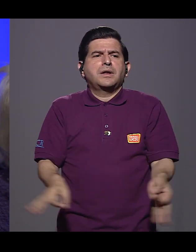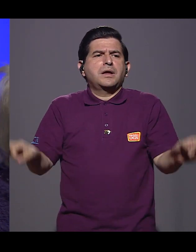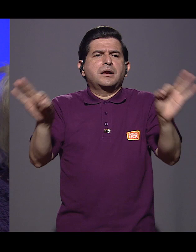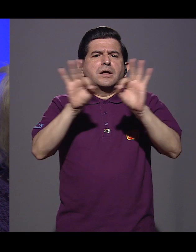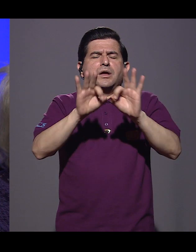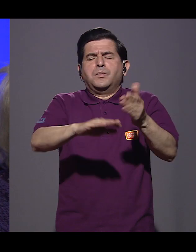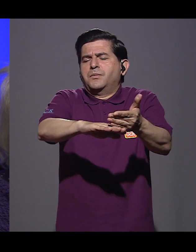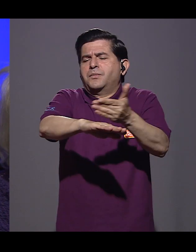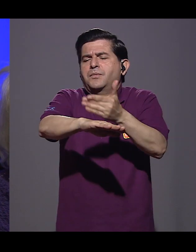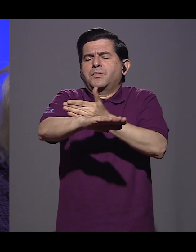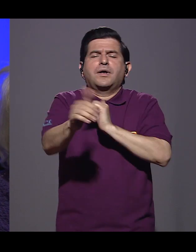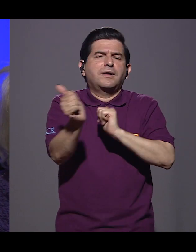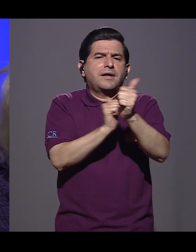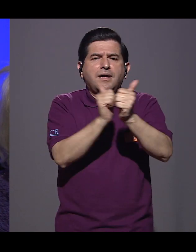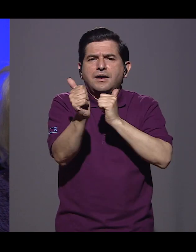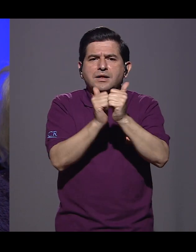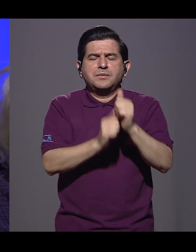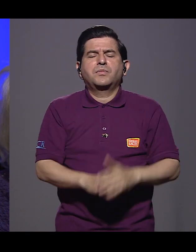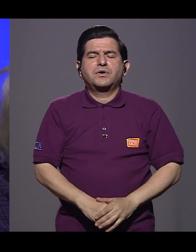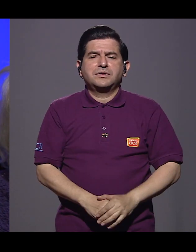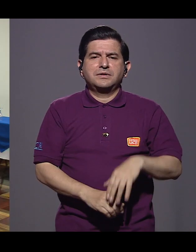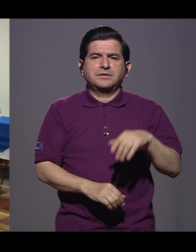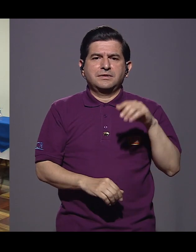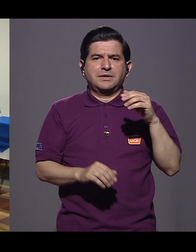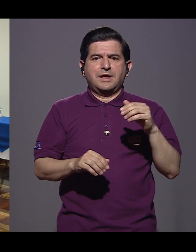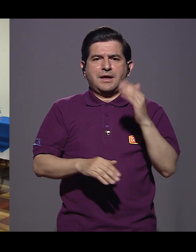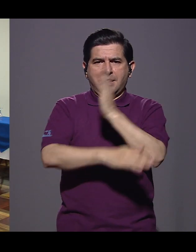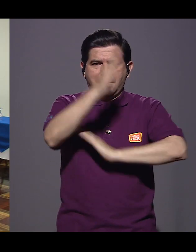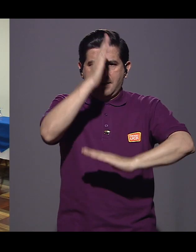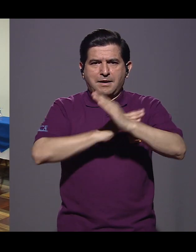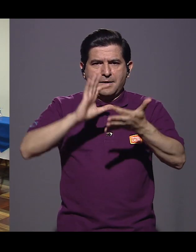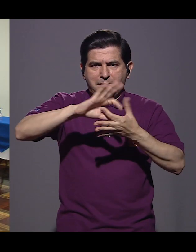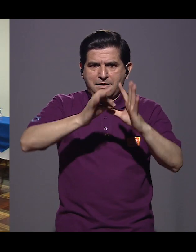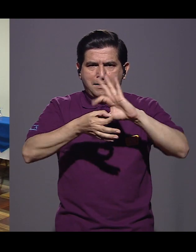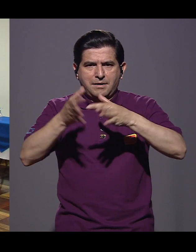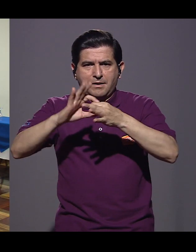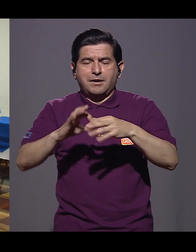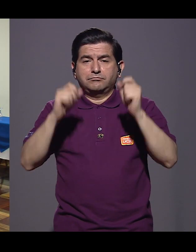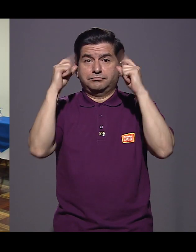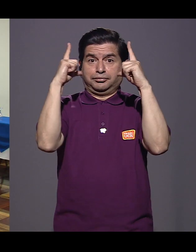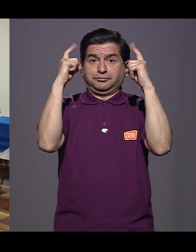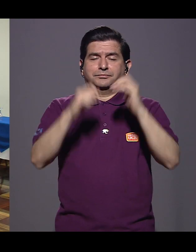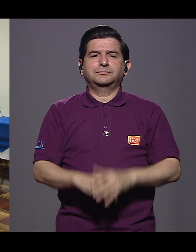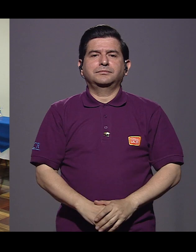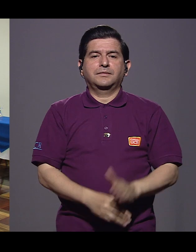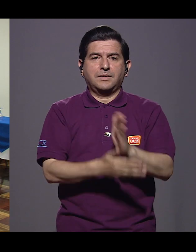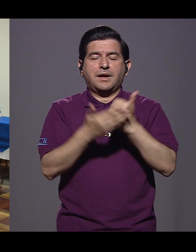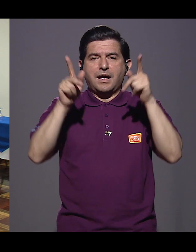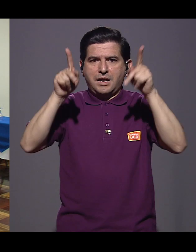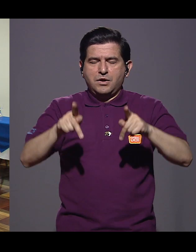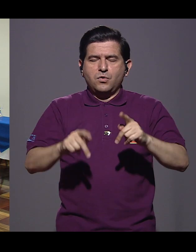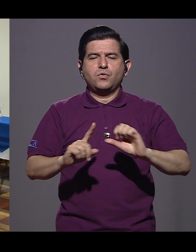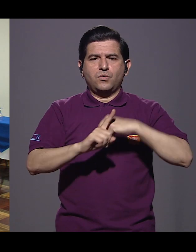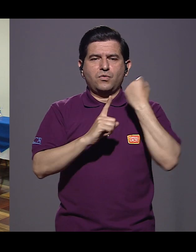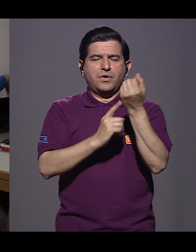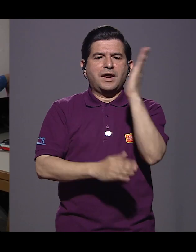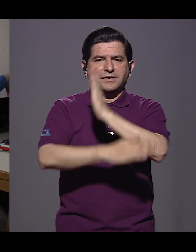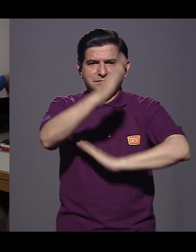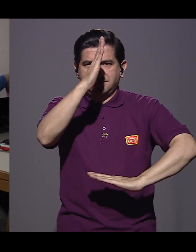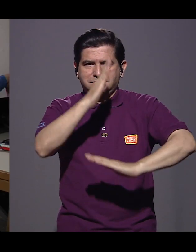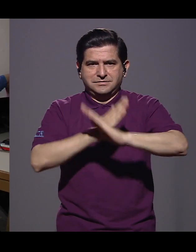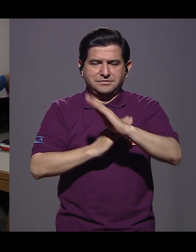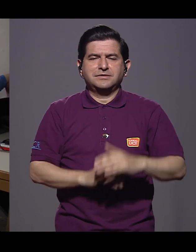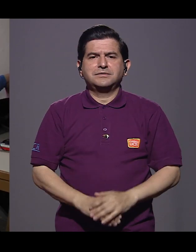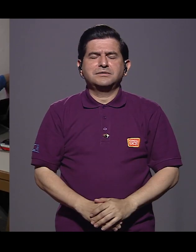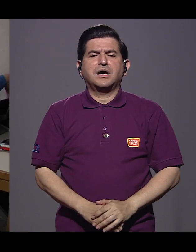grandes alcances en el deporte paralímpico es impresionante. Algunas personas en condición de